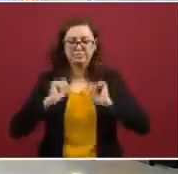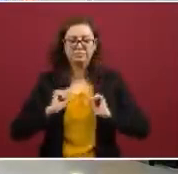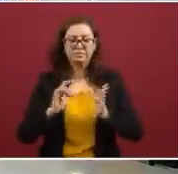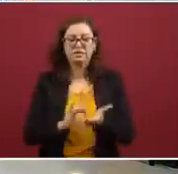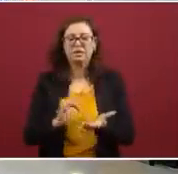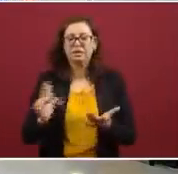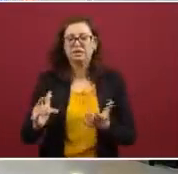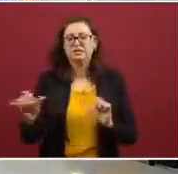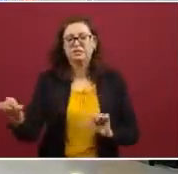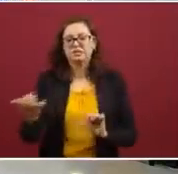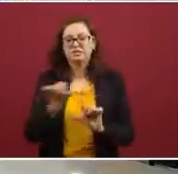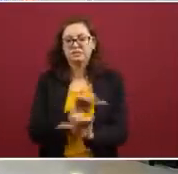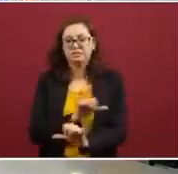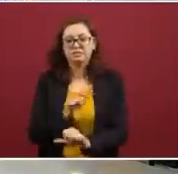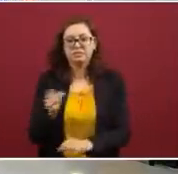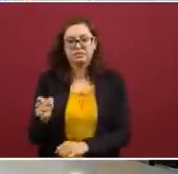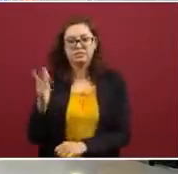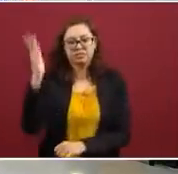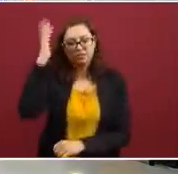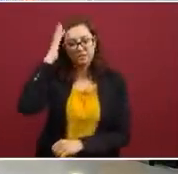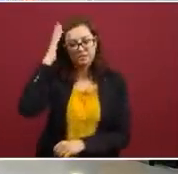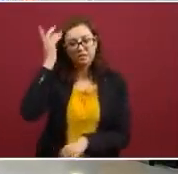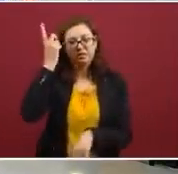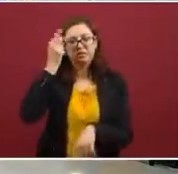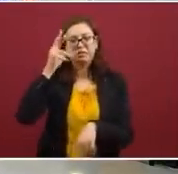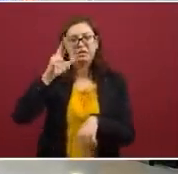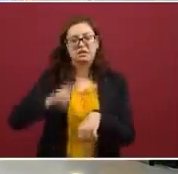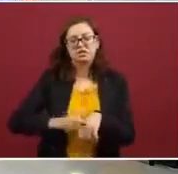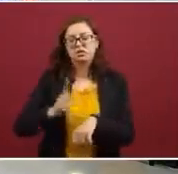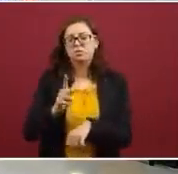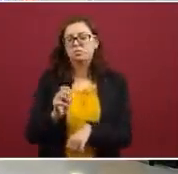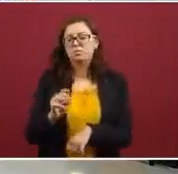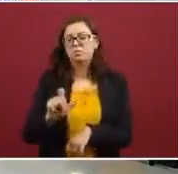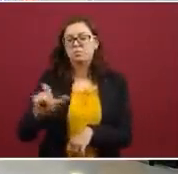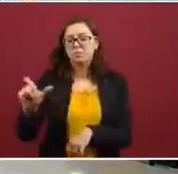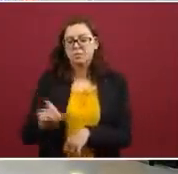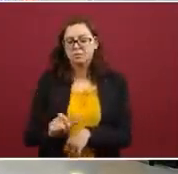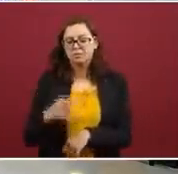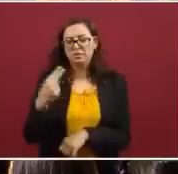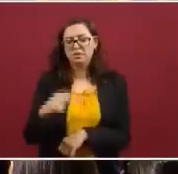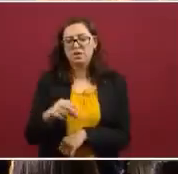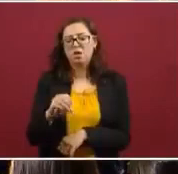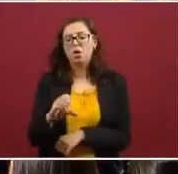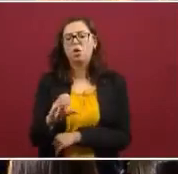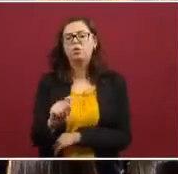palabra al señor director general de Petróleos Mexicanos, Octavio Romero.